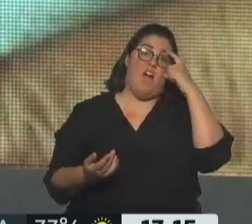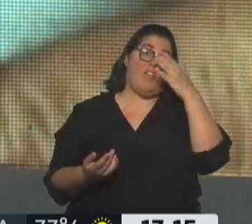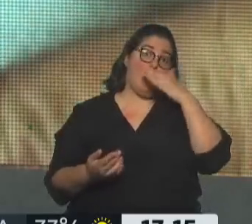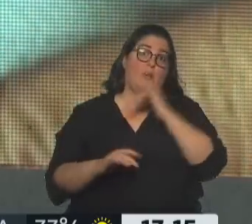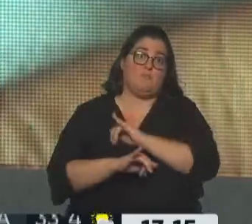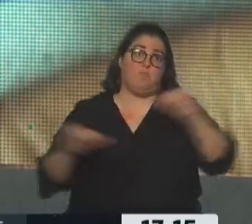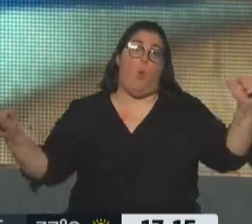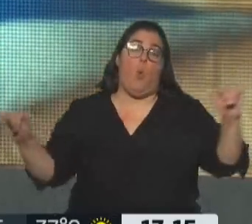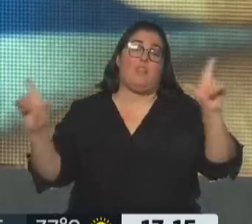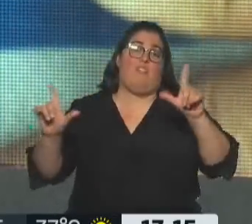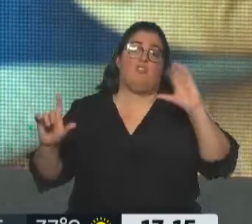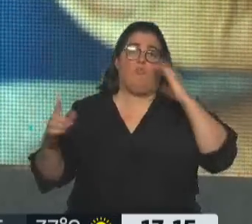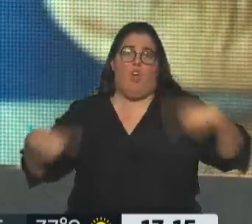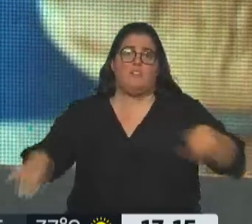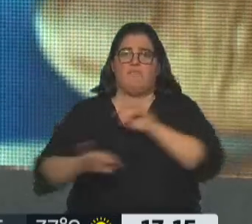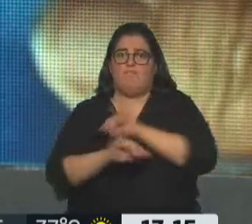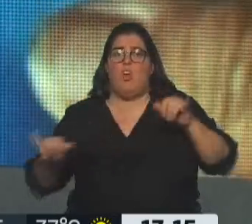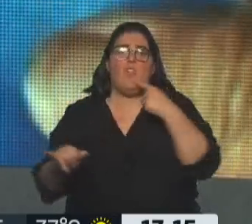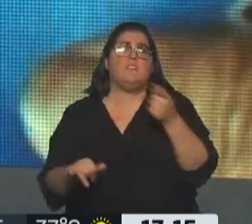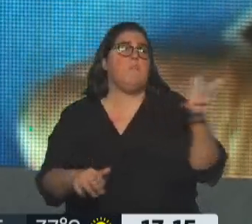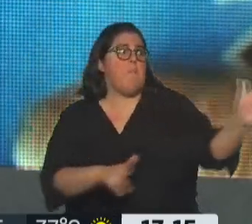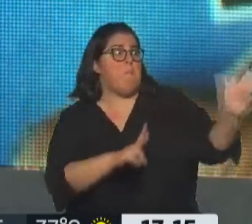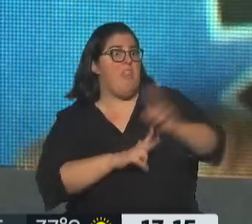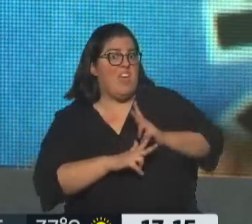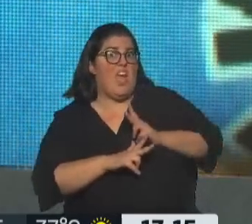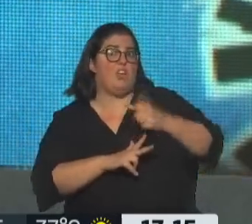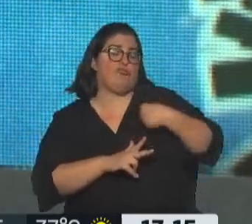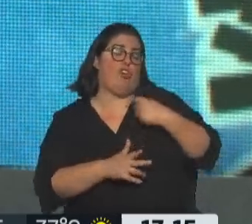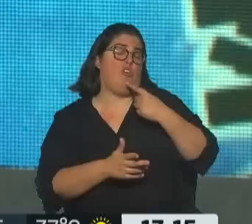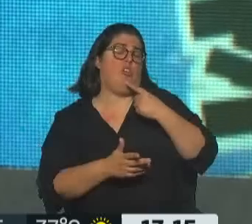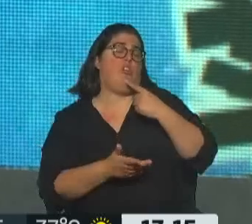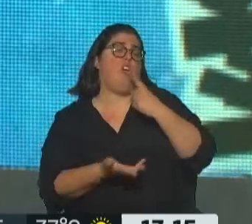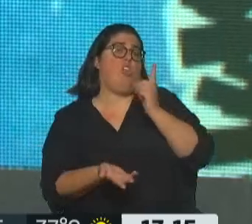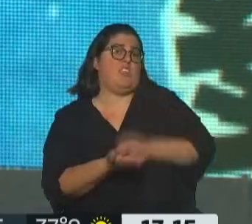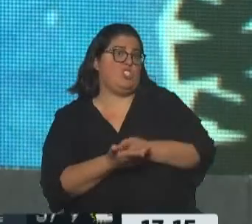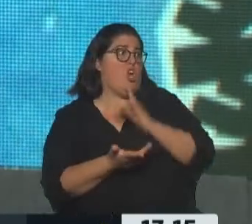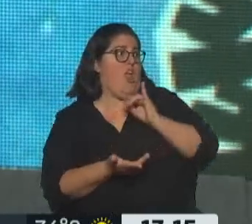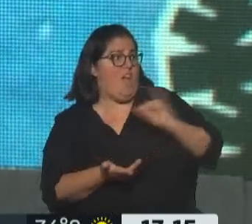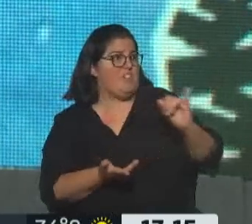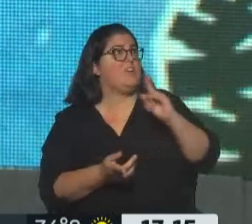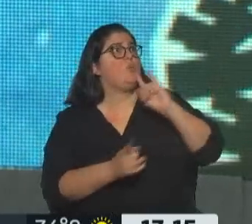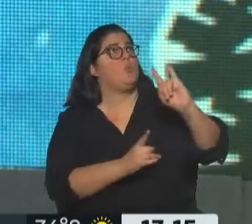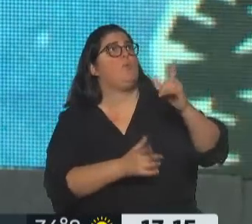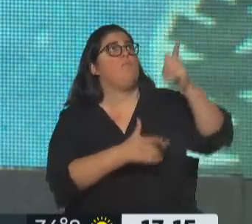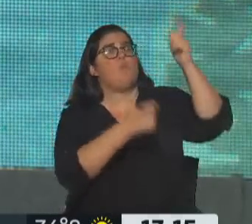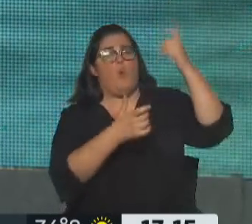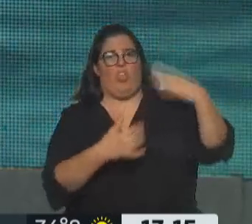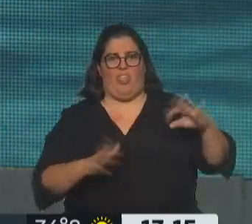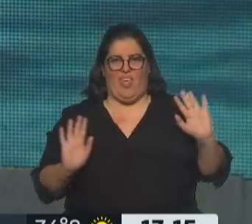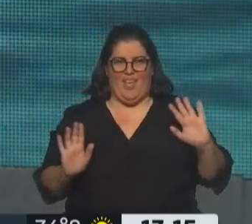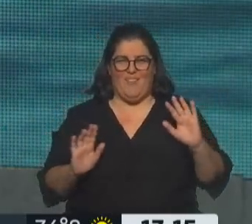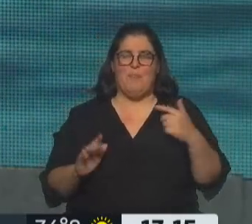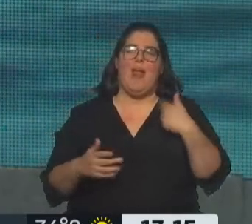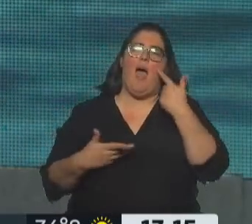los medios de comunicación a decir, bueno, me dijeron y yo di la orden para que lo derriben, ¿no? Como buscando mostrarse, si se